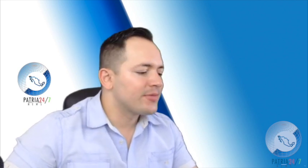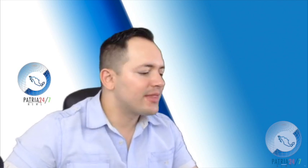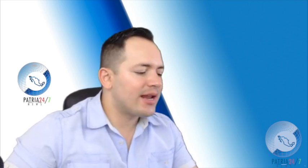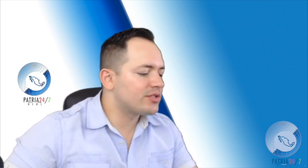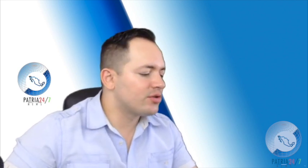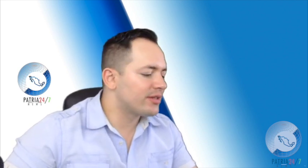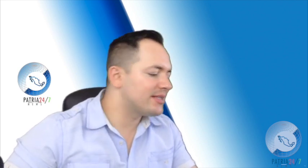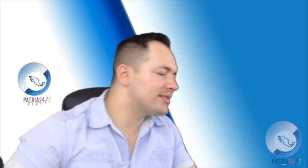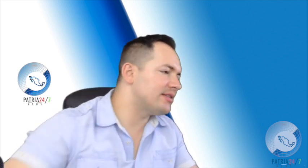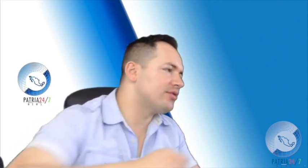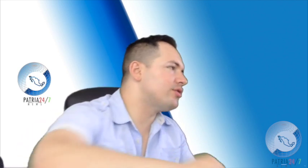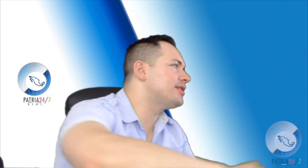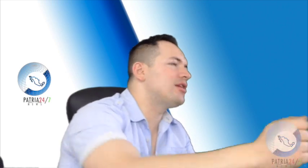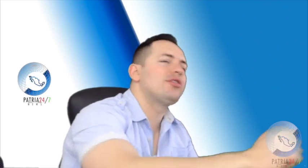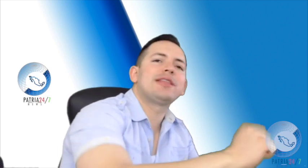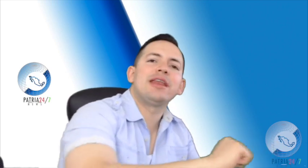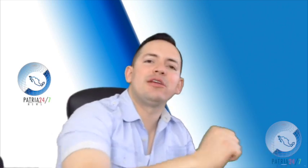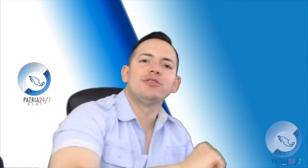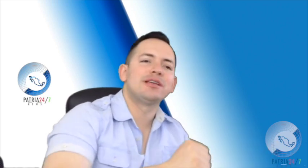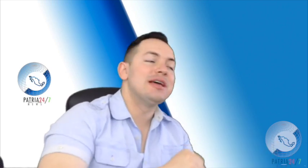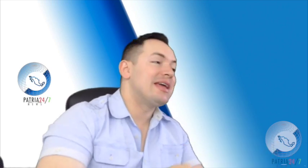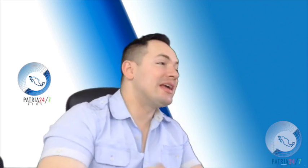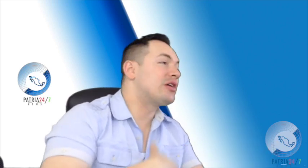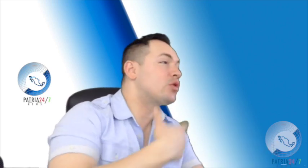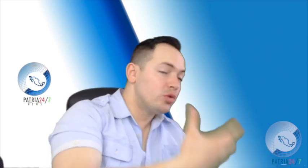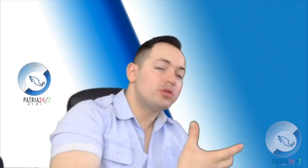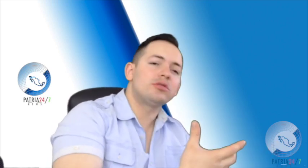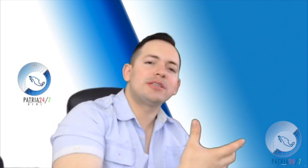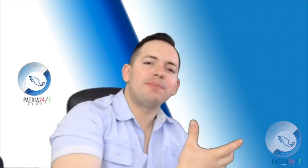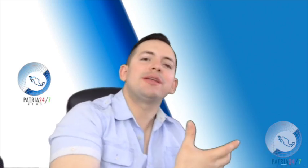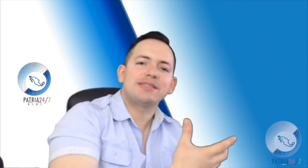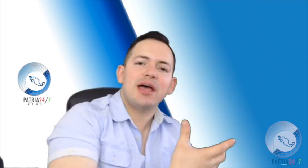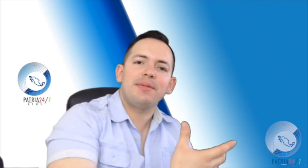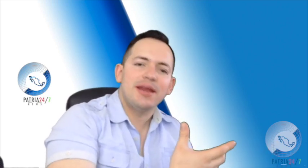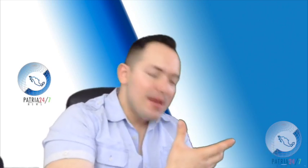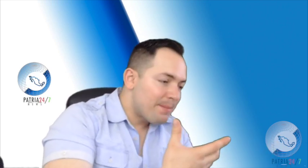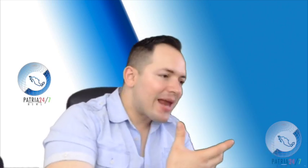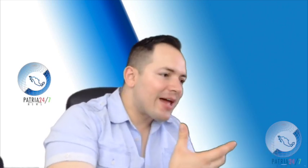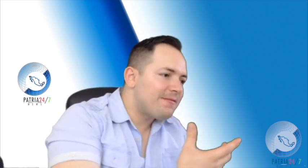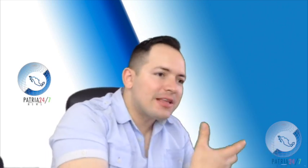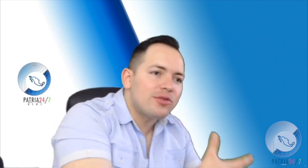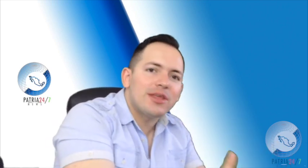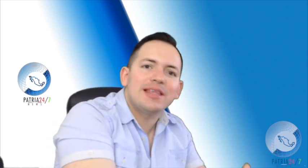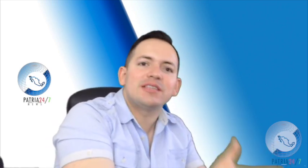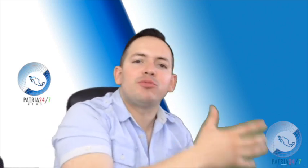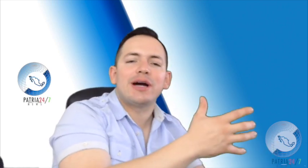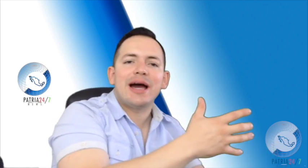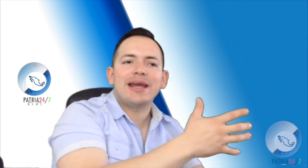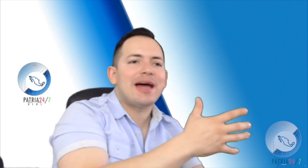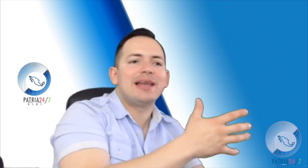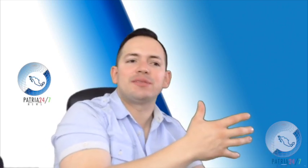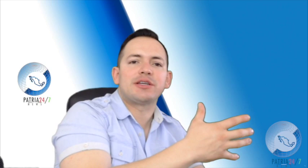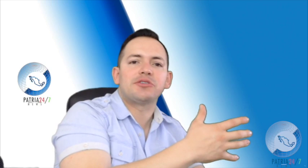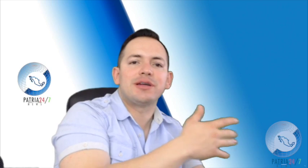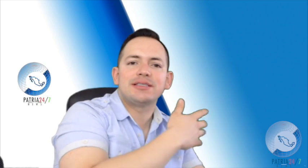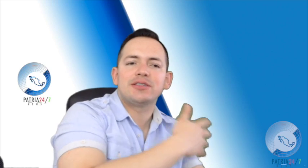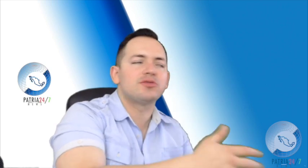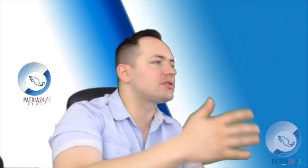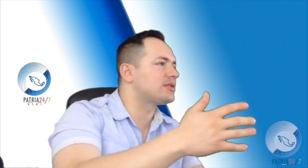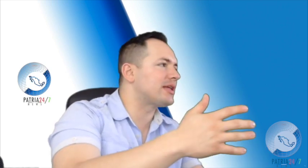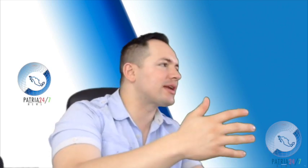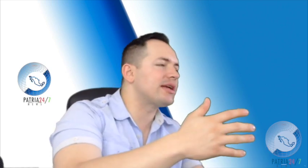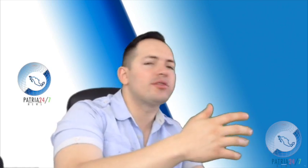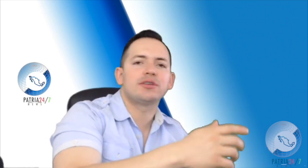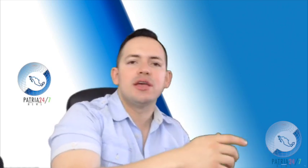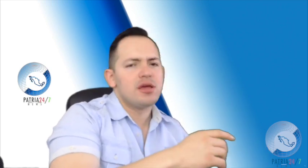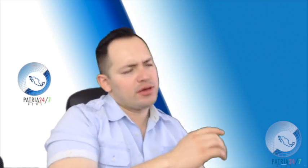procedimientos transotas donde notarios incluso se prestaban para efecto de despojar a las personas de